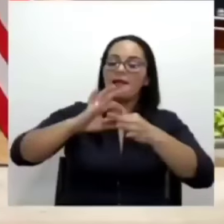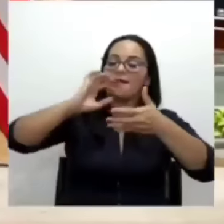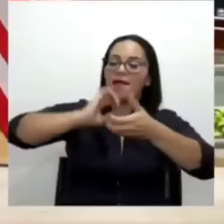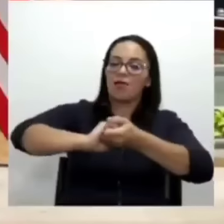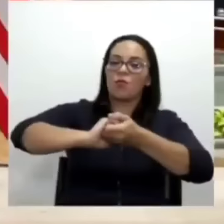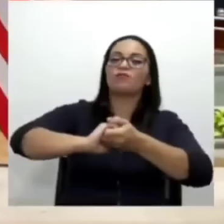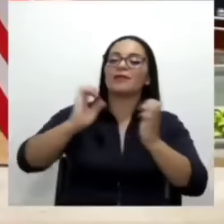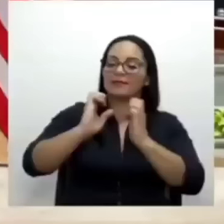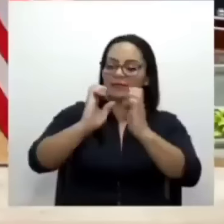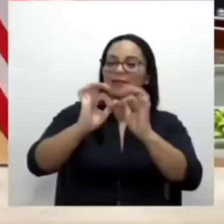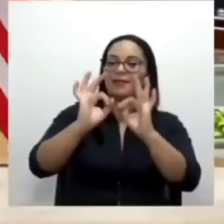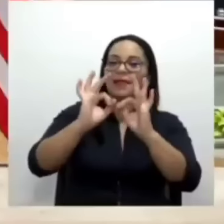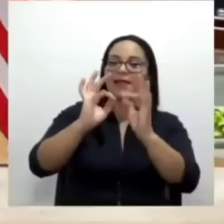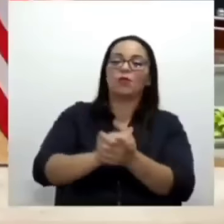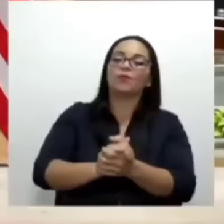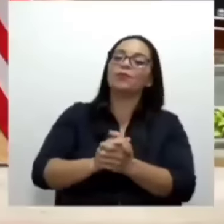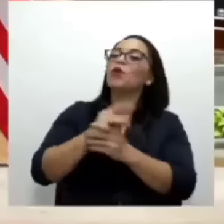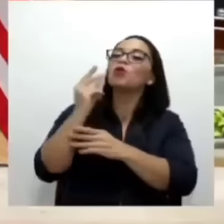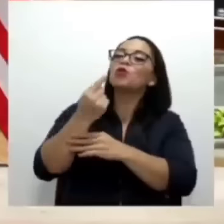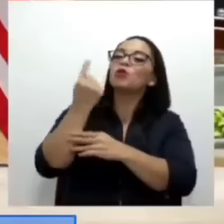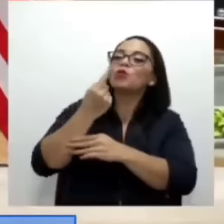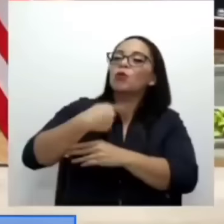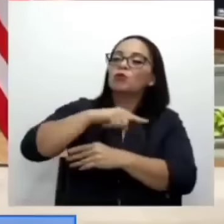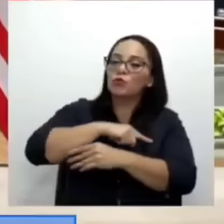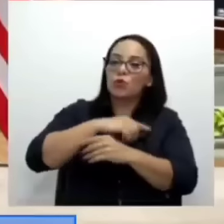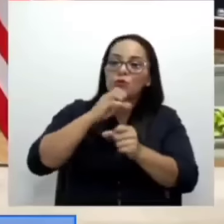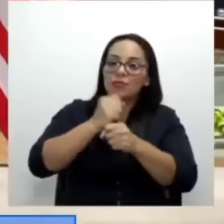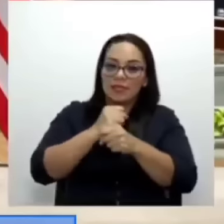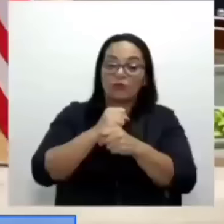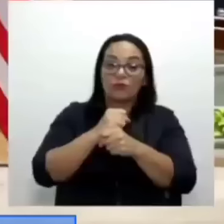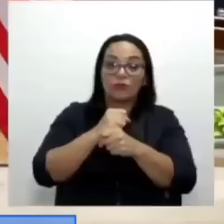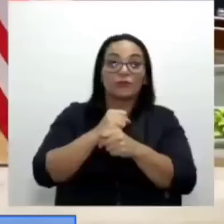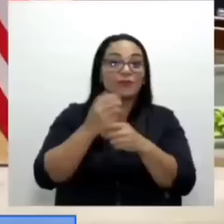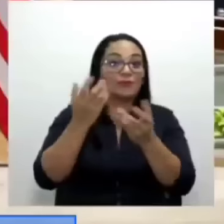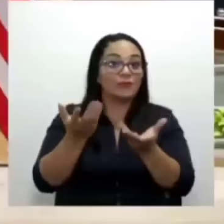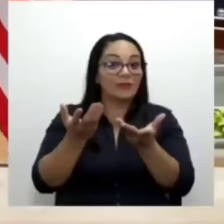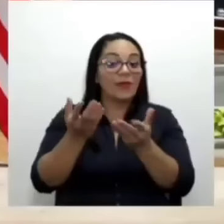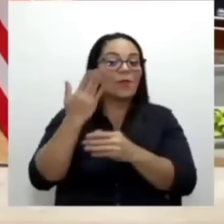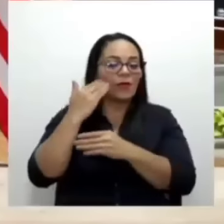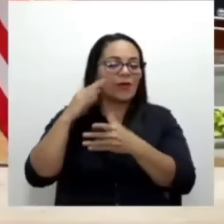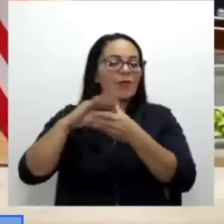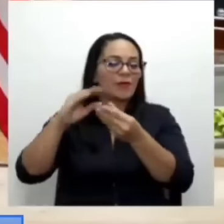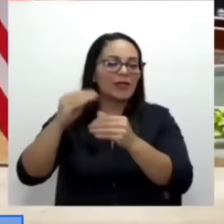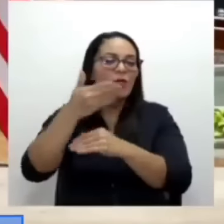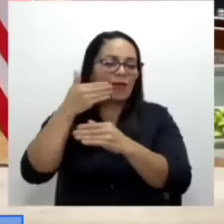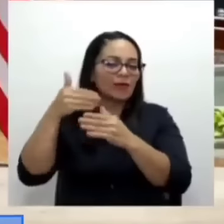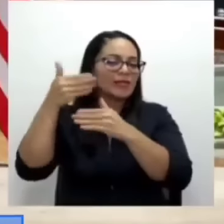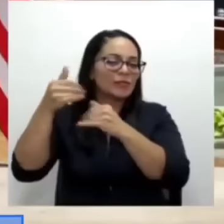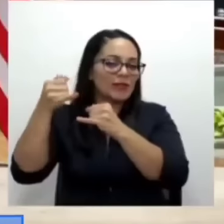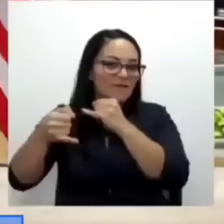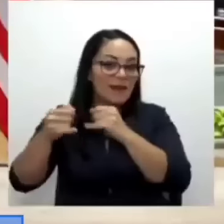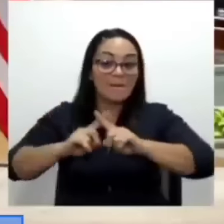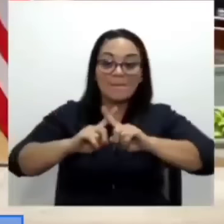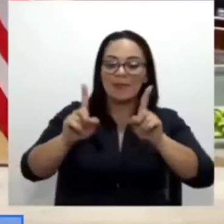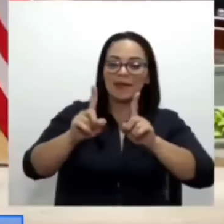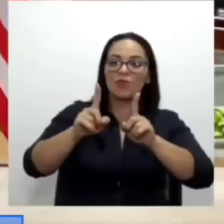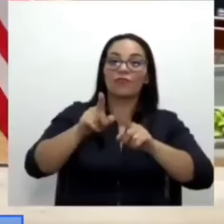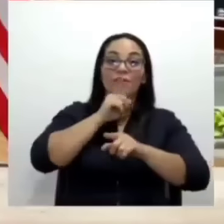estratégico. No solo lo lanzamos nosotros, porque estoy dejando lo mejor para el final, sino que nos honra con